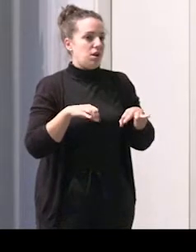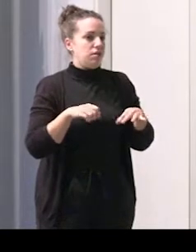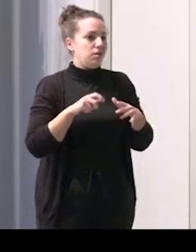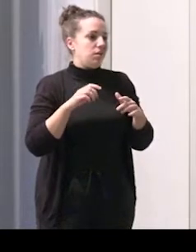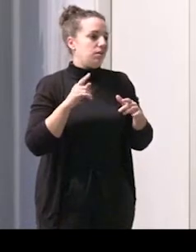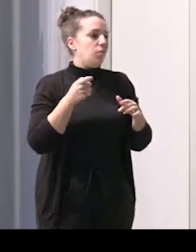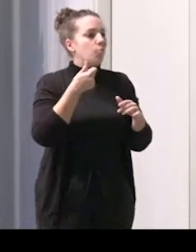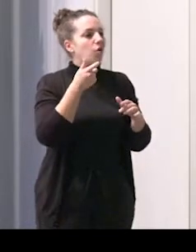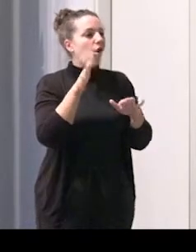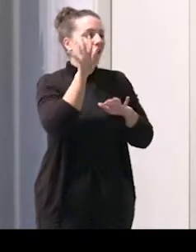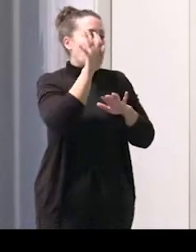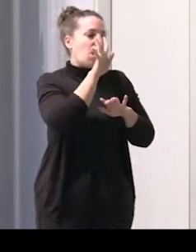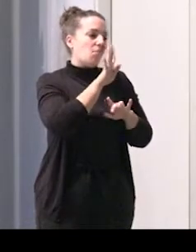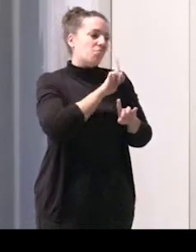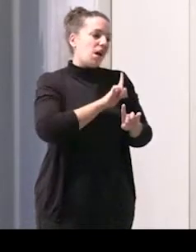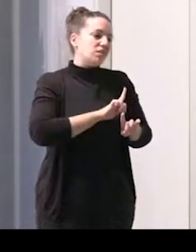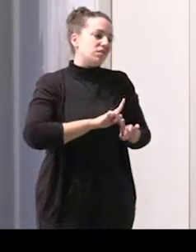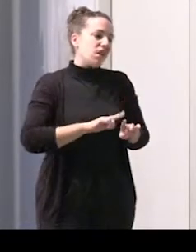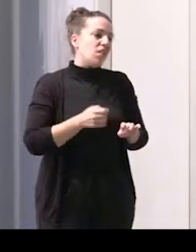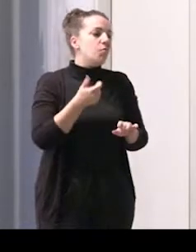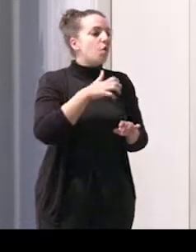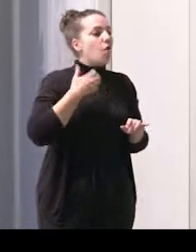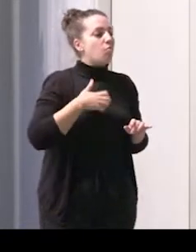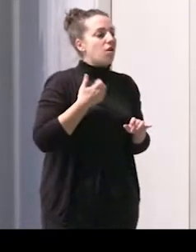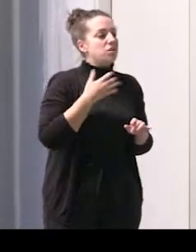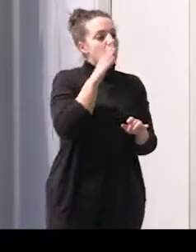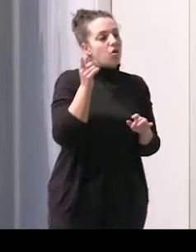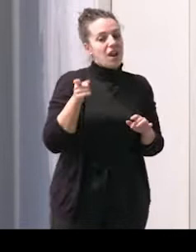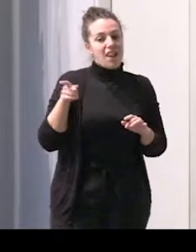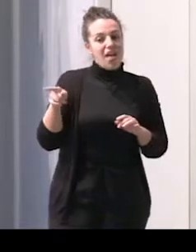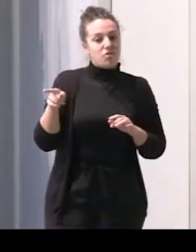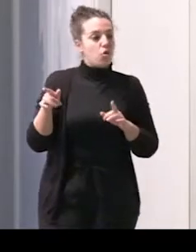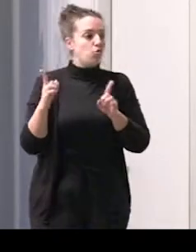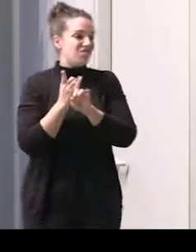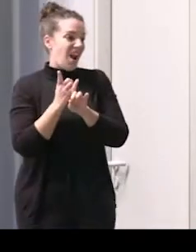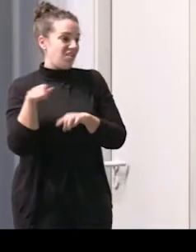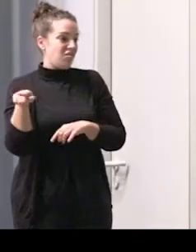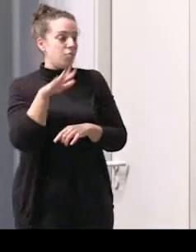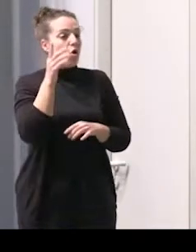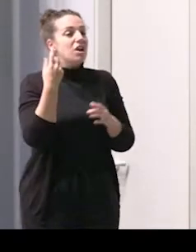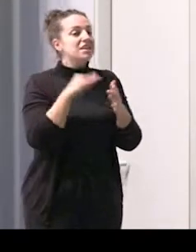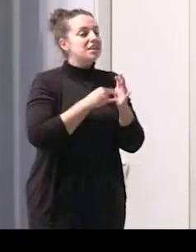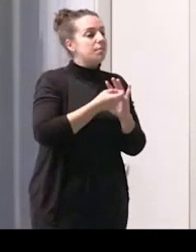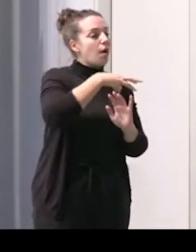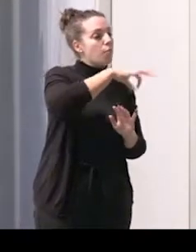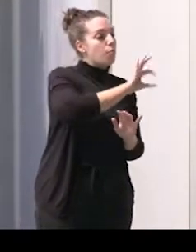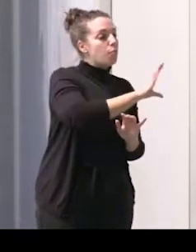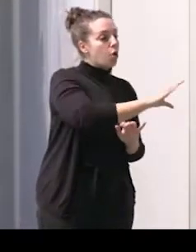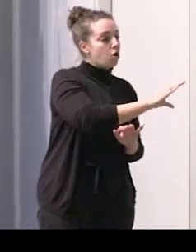Está enmascarada por el hablante del lado contrario, mientras que con este sistema MOC,